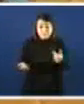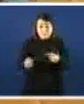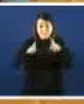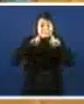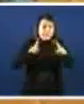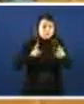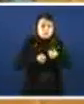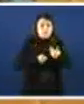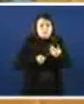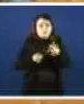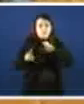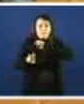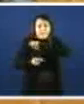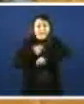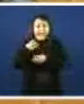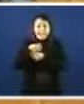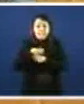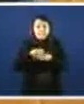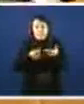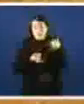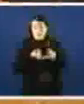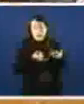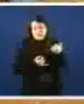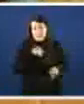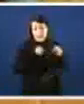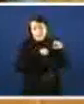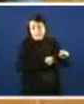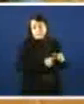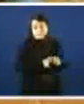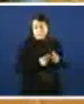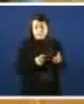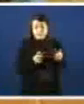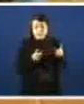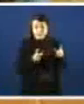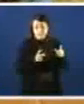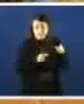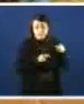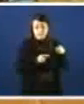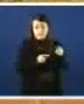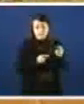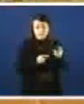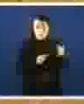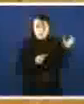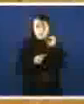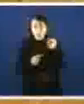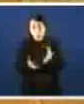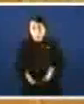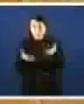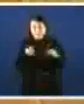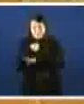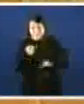rexeitada a enmenda de ampliación dos... ao aprobarse a base